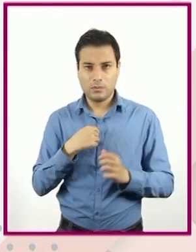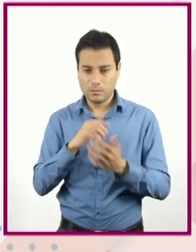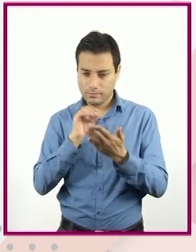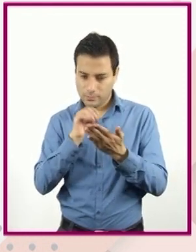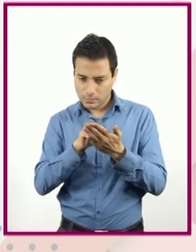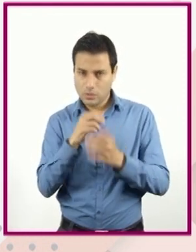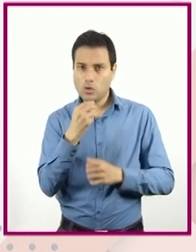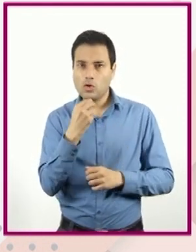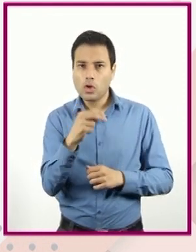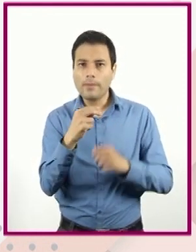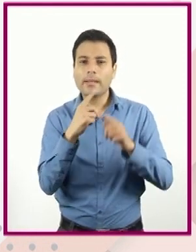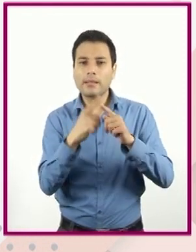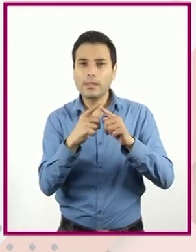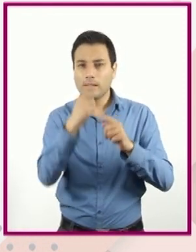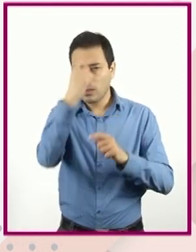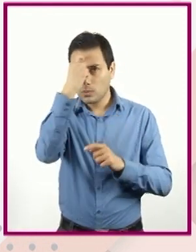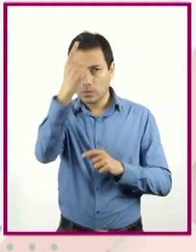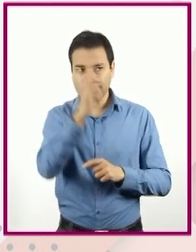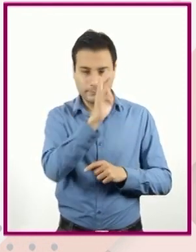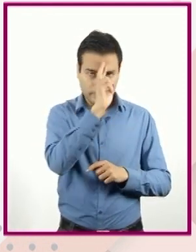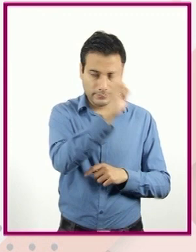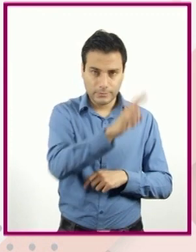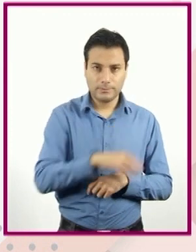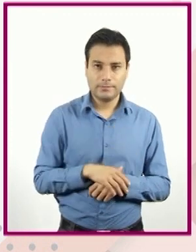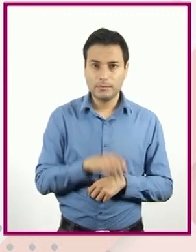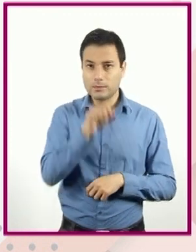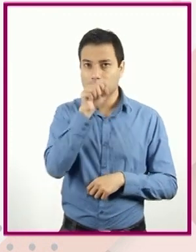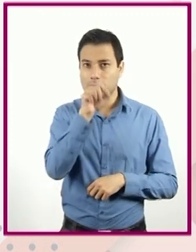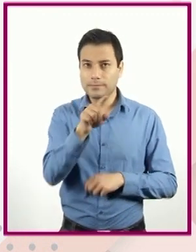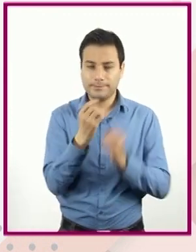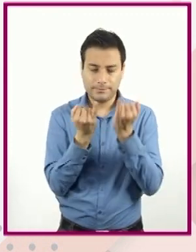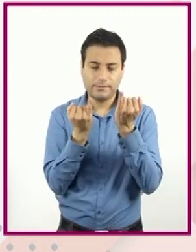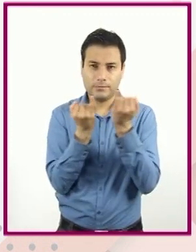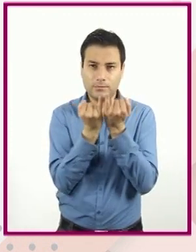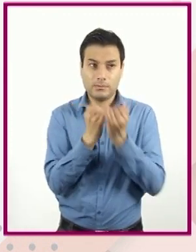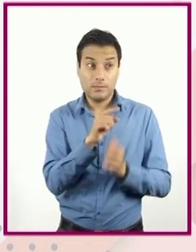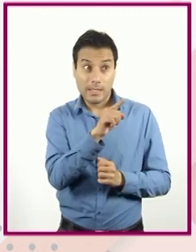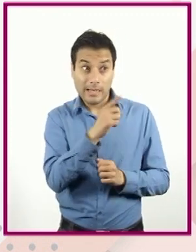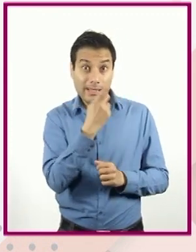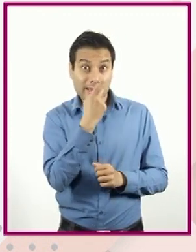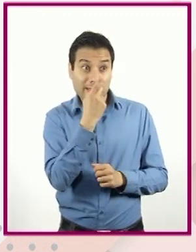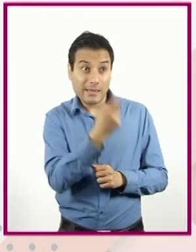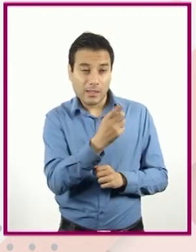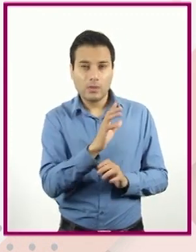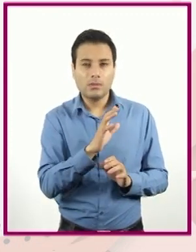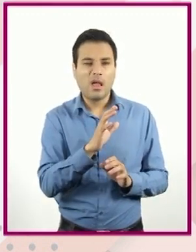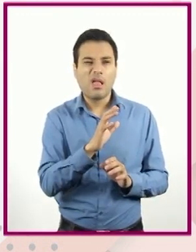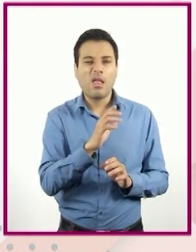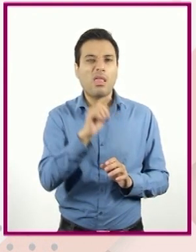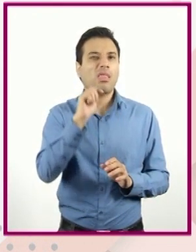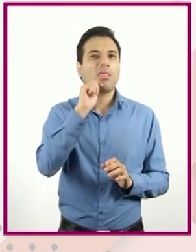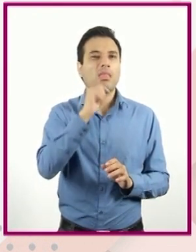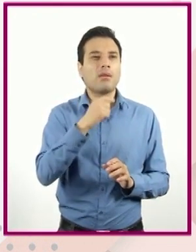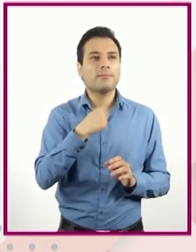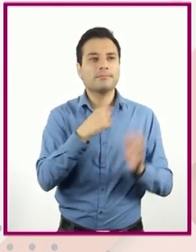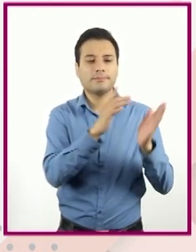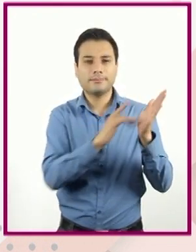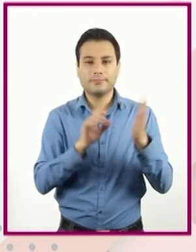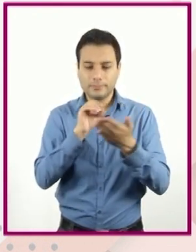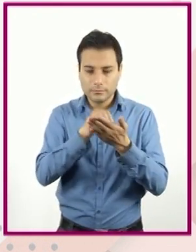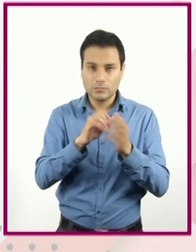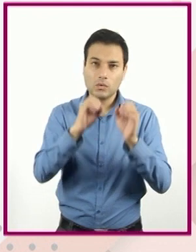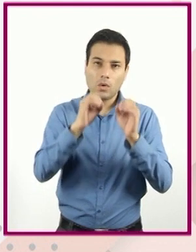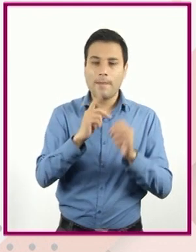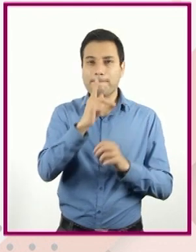Reciclar algo escrito por uno mismo sin mencionar que eso ya fue usado. Falsear las referencias.